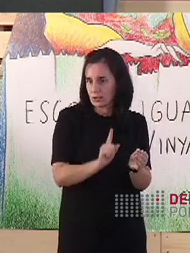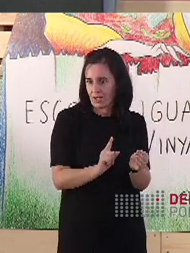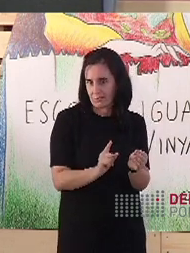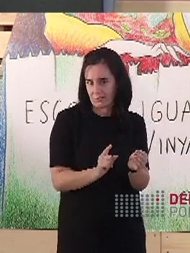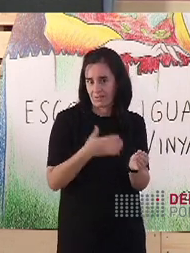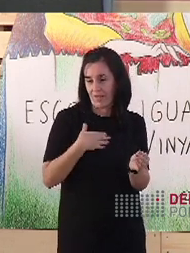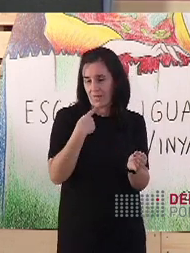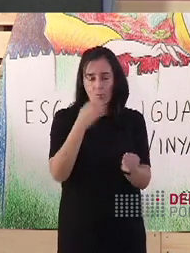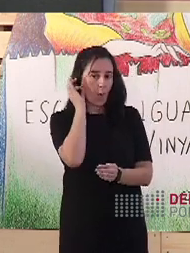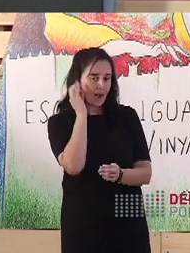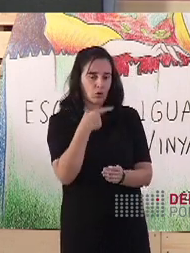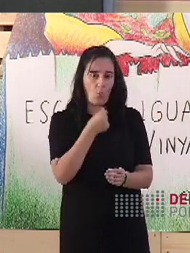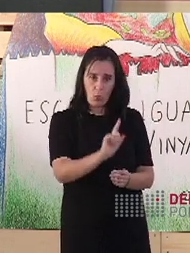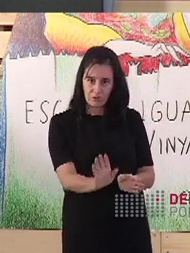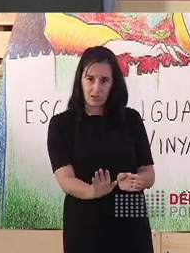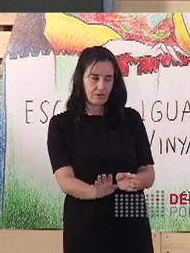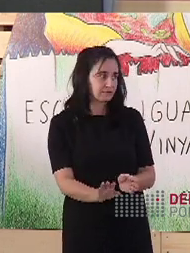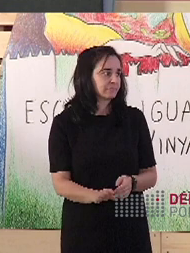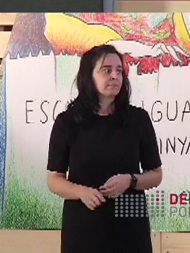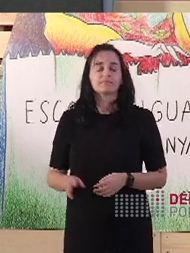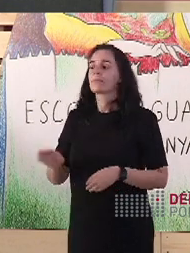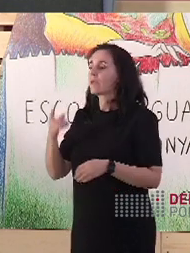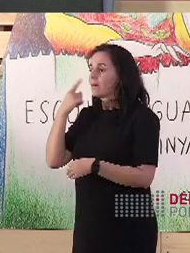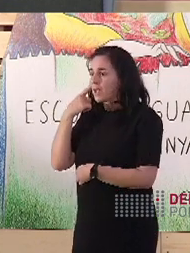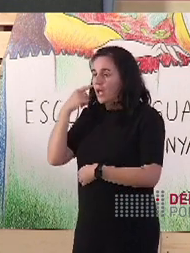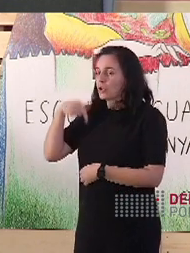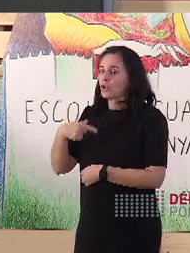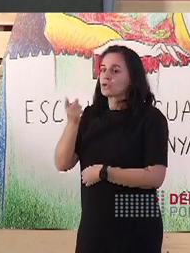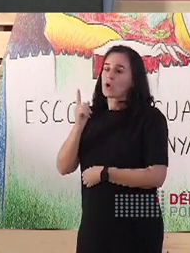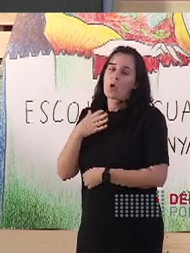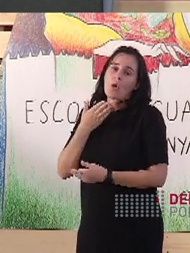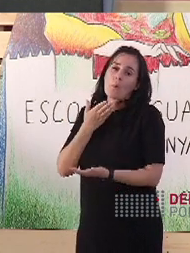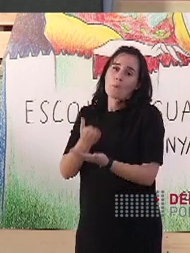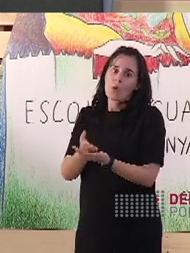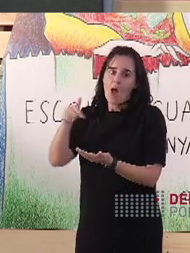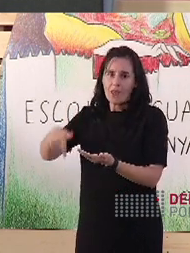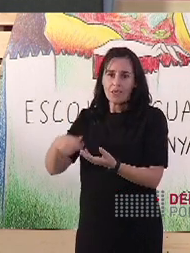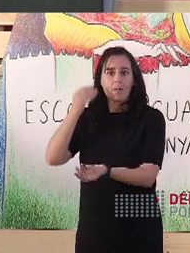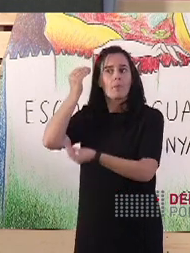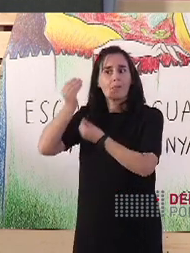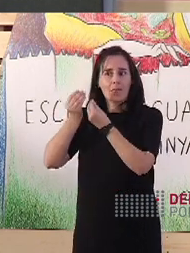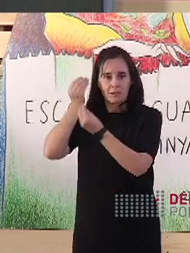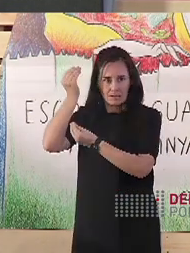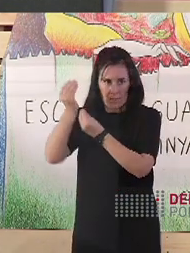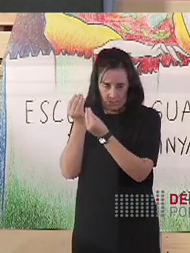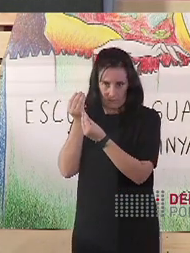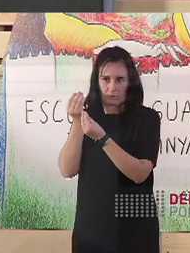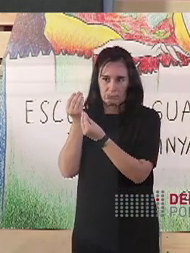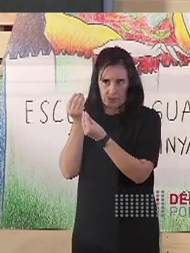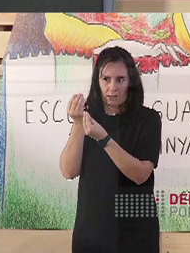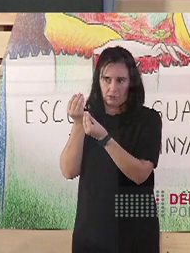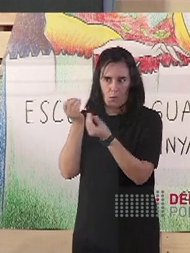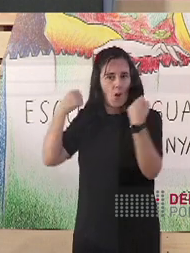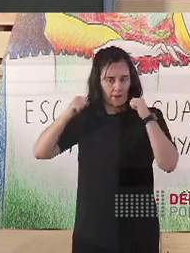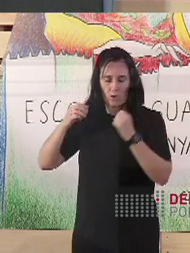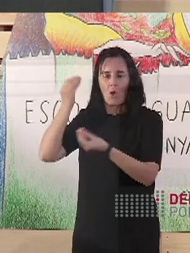aquí lo veo mal. Mirar, porque yo solo os pido que hagamos aquí un ejercicio de pensar cómo alguien puede llegar